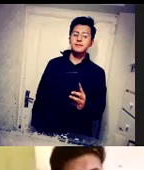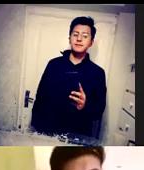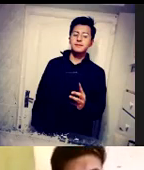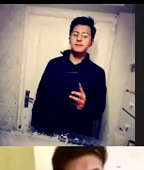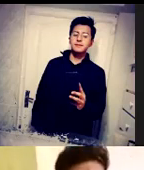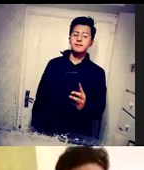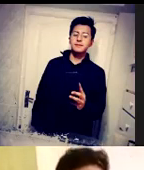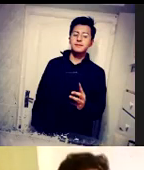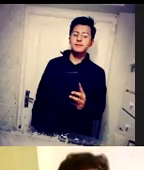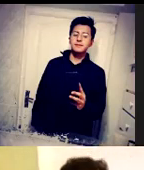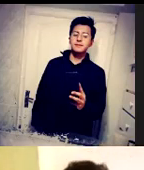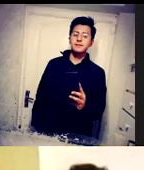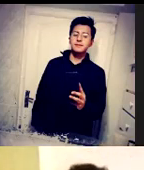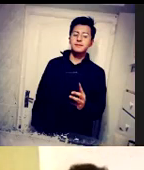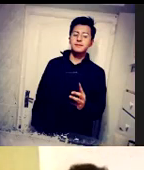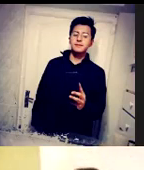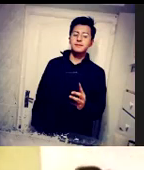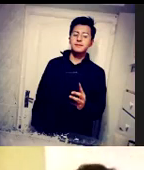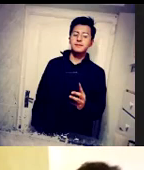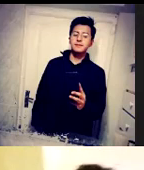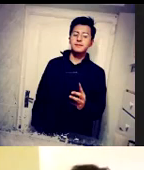se ha entendido entonces todo